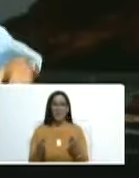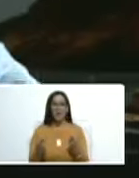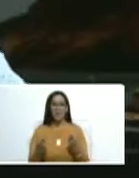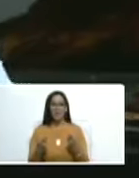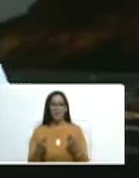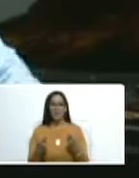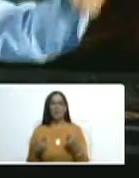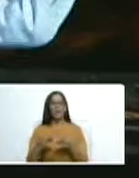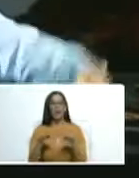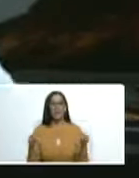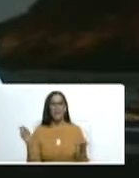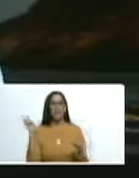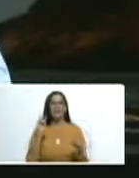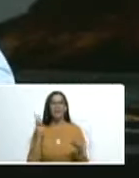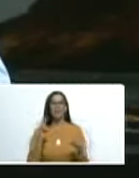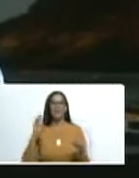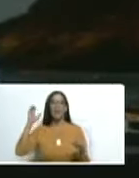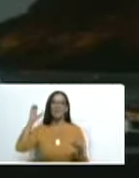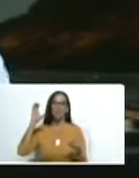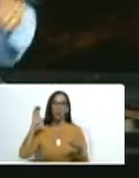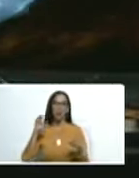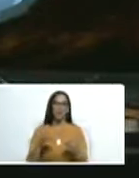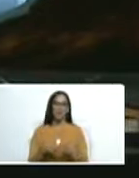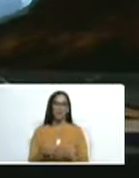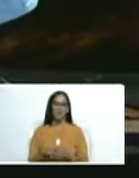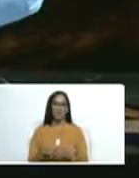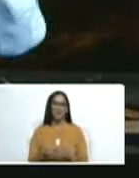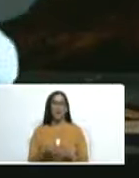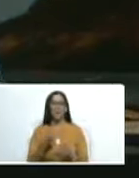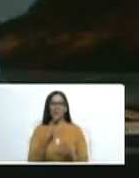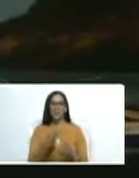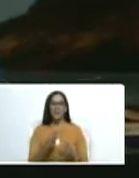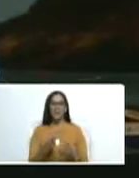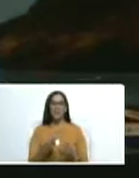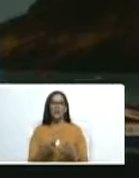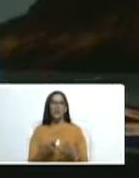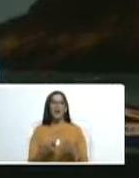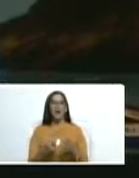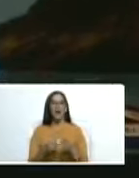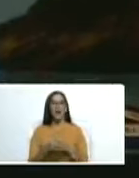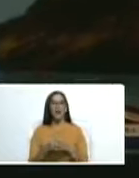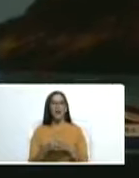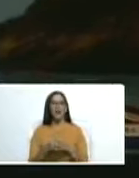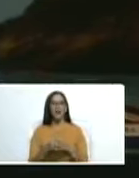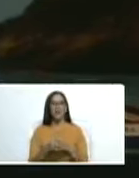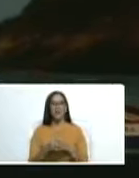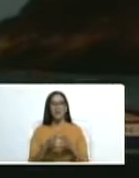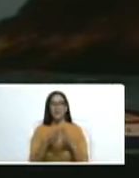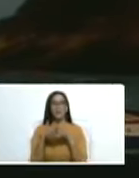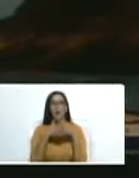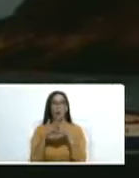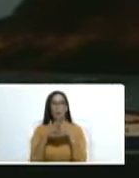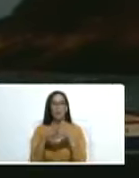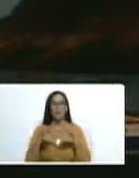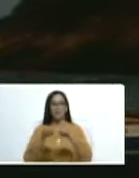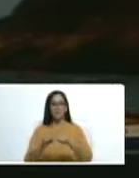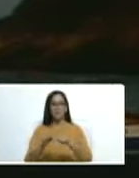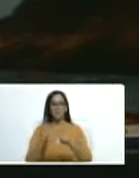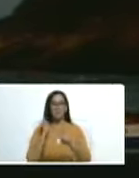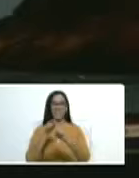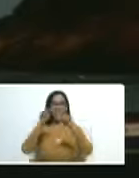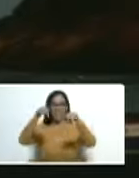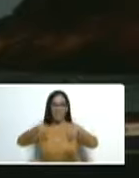es una tierra, Venezuela, de patriotas. Por eso le digo al imperialismo norteamericano, desde esta tierra